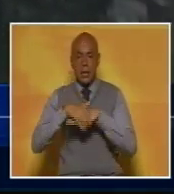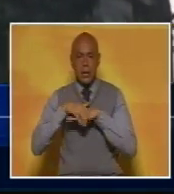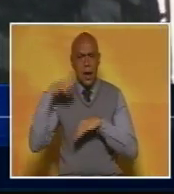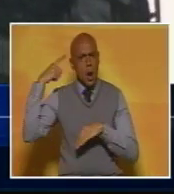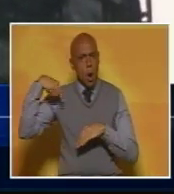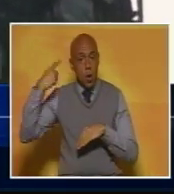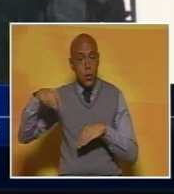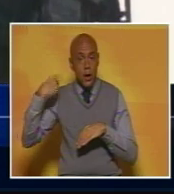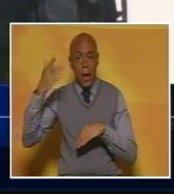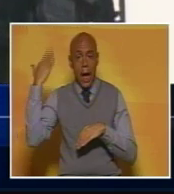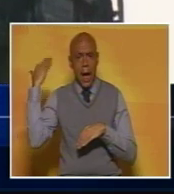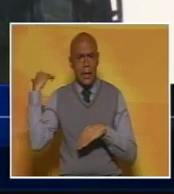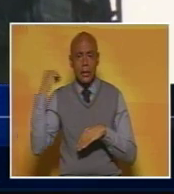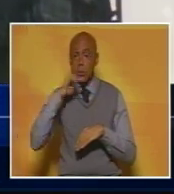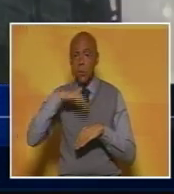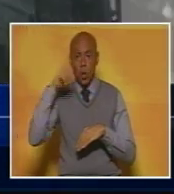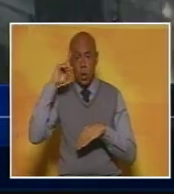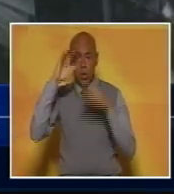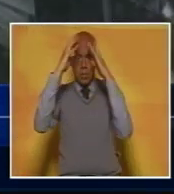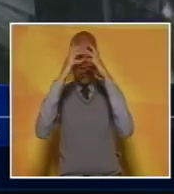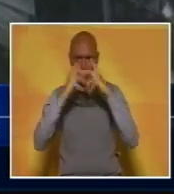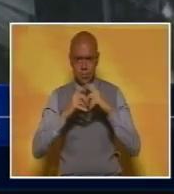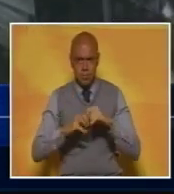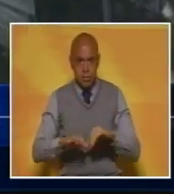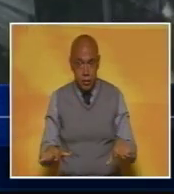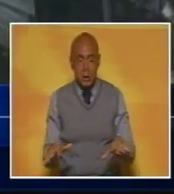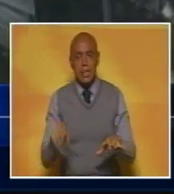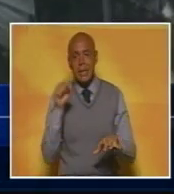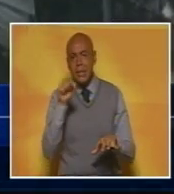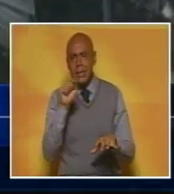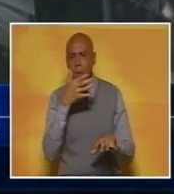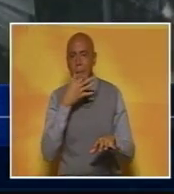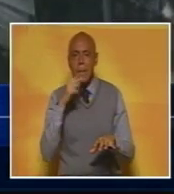muerte de 71 personas, concluyó que los fallos en la